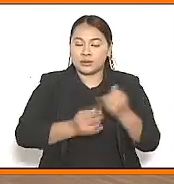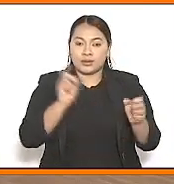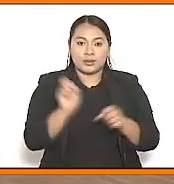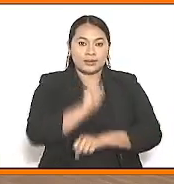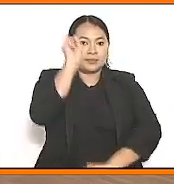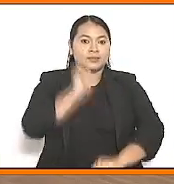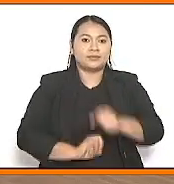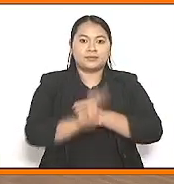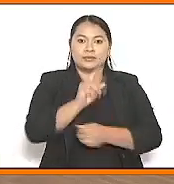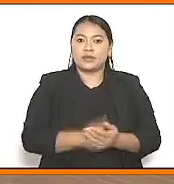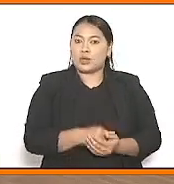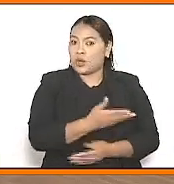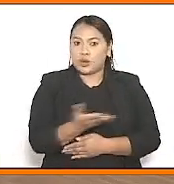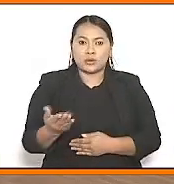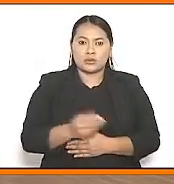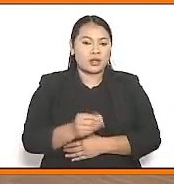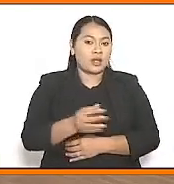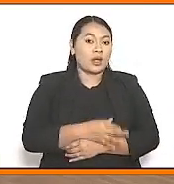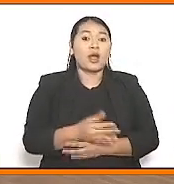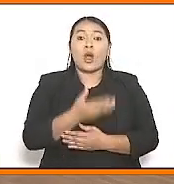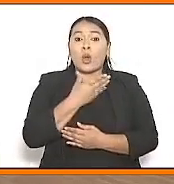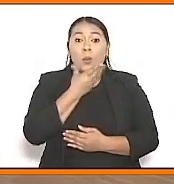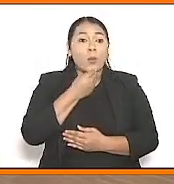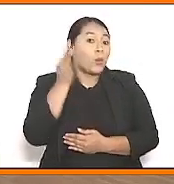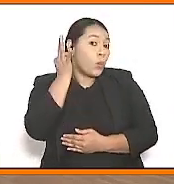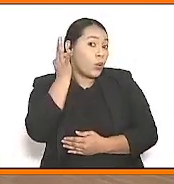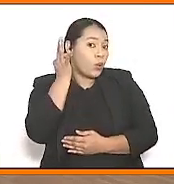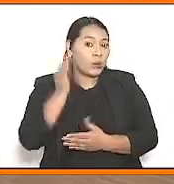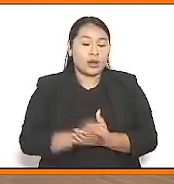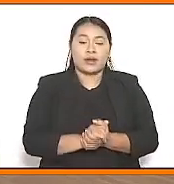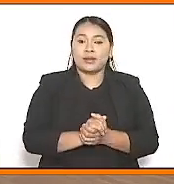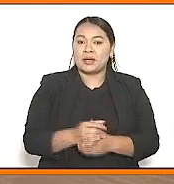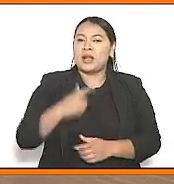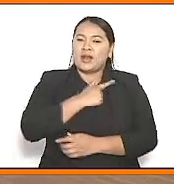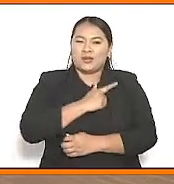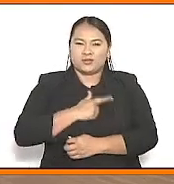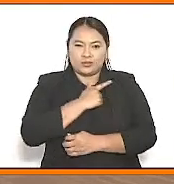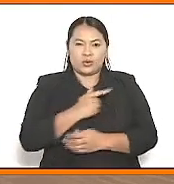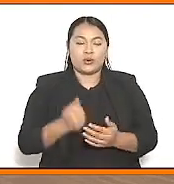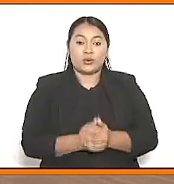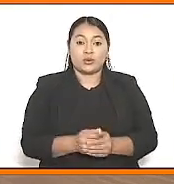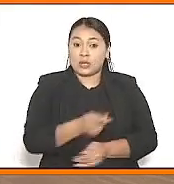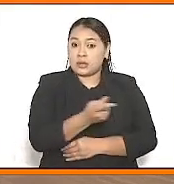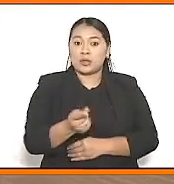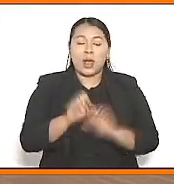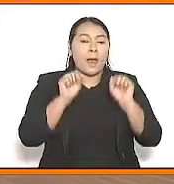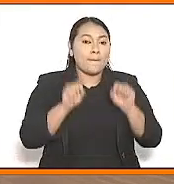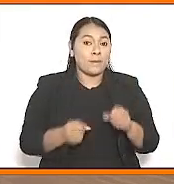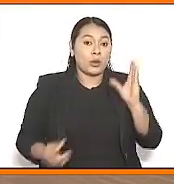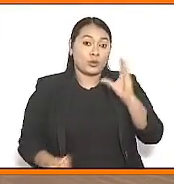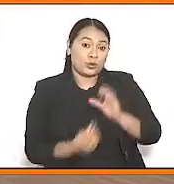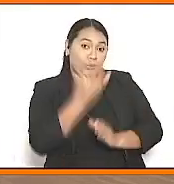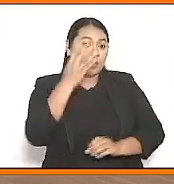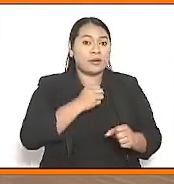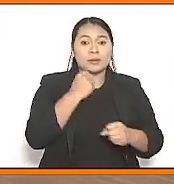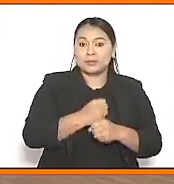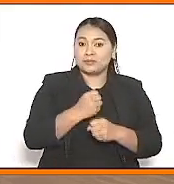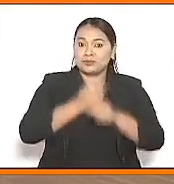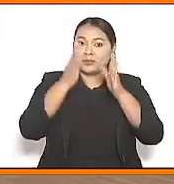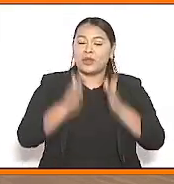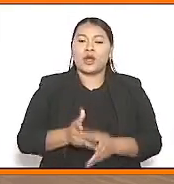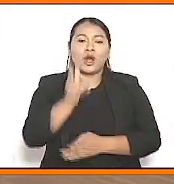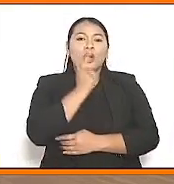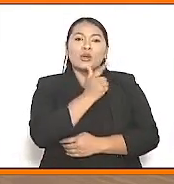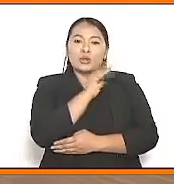querido jugador, si sos catracha, tenés facilidad de palabra y te encantan las cámaras, podrías convertirte en la próxima embajadora Loto. Ingresa